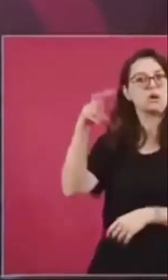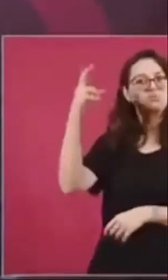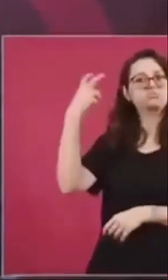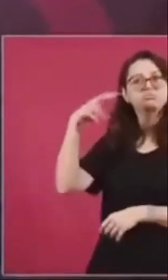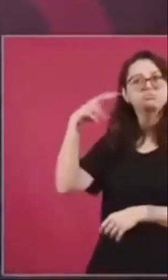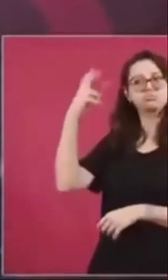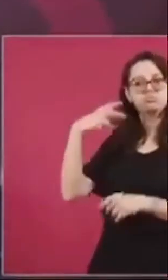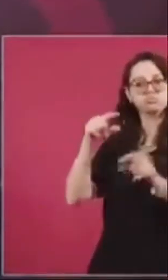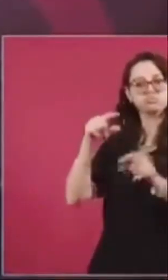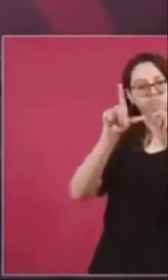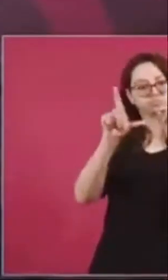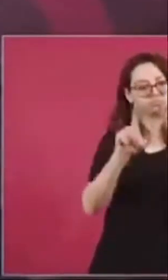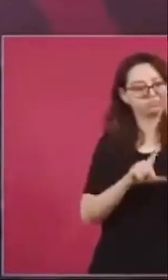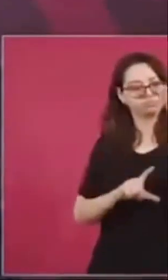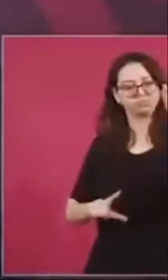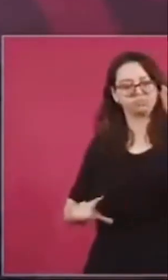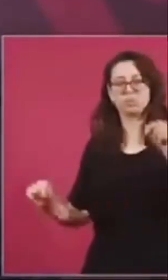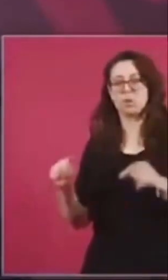el perdedor